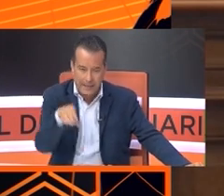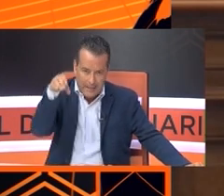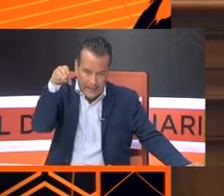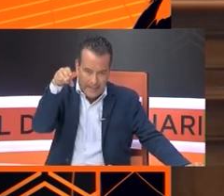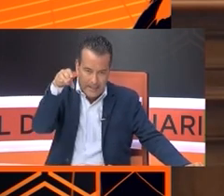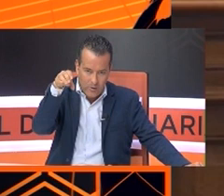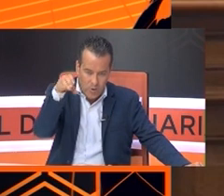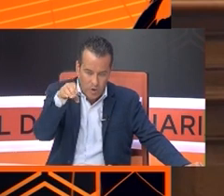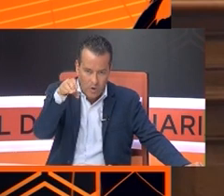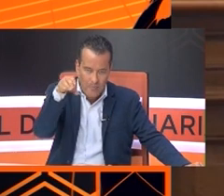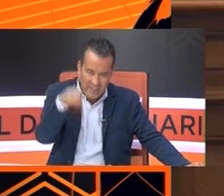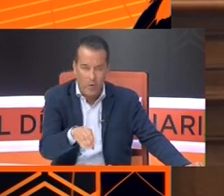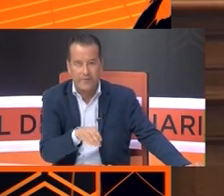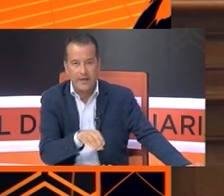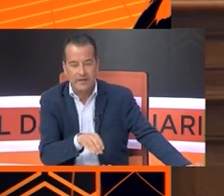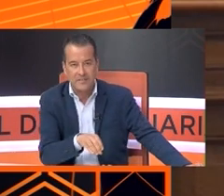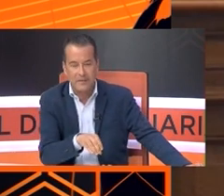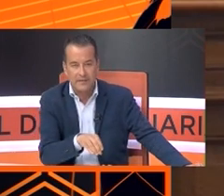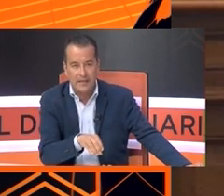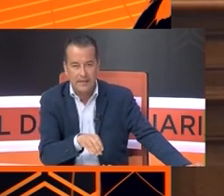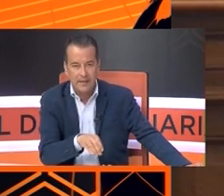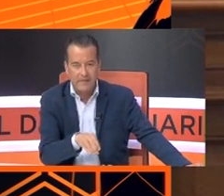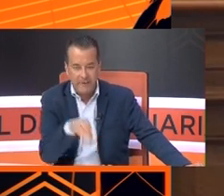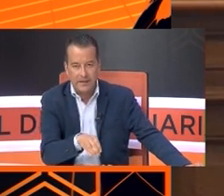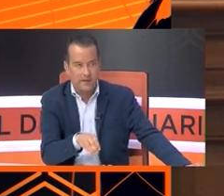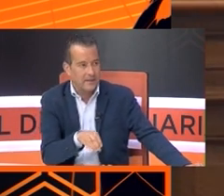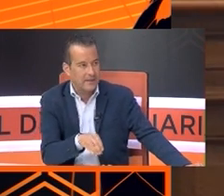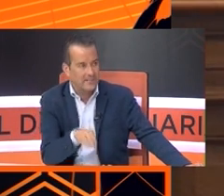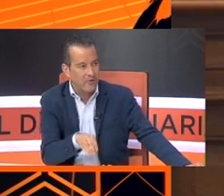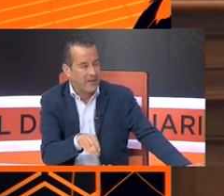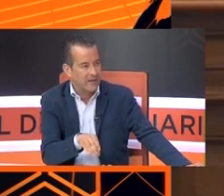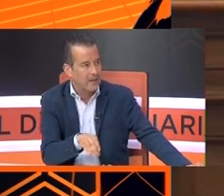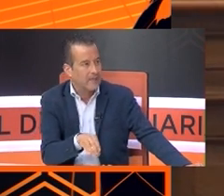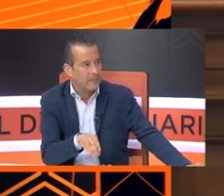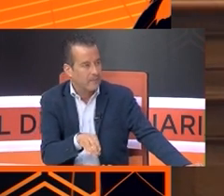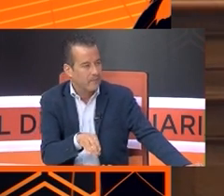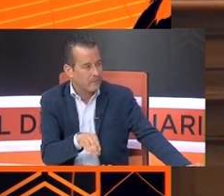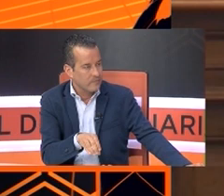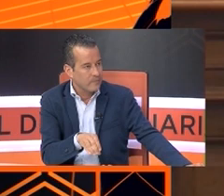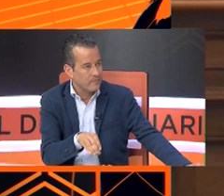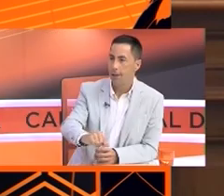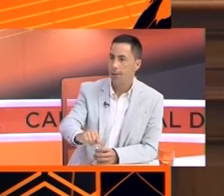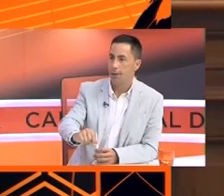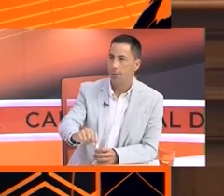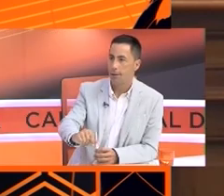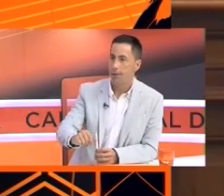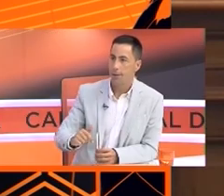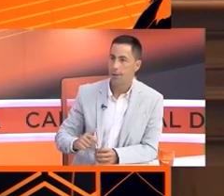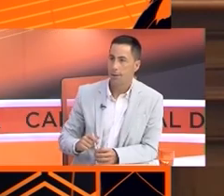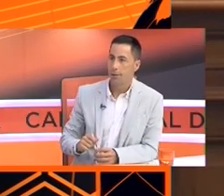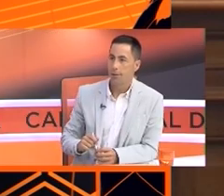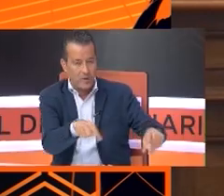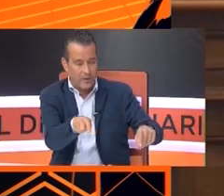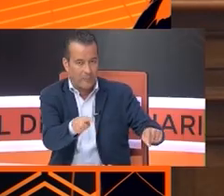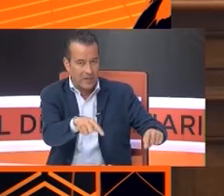Canaria, cuyo hombre fuerte es Sebastián Franqui. El Chano PSOE de Gran Canaria, pero sin el apoyo del PSOE de Tenerife. Efectivamente,